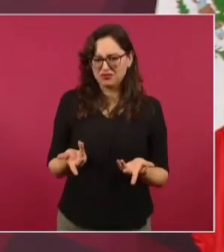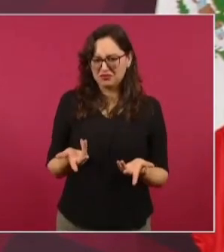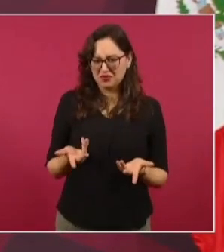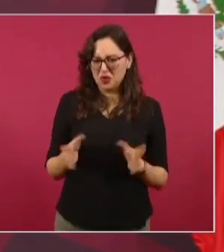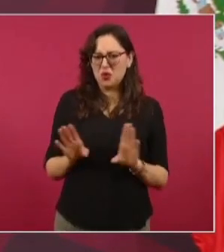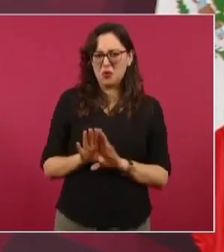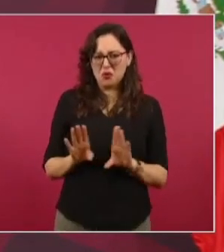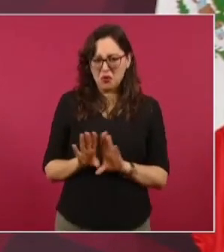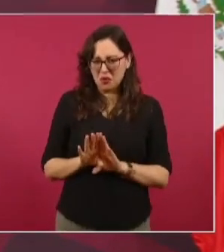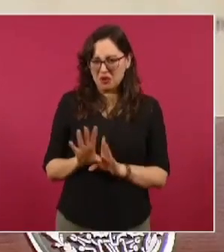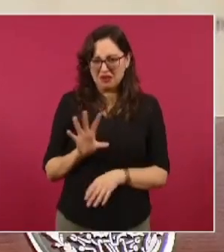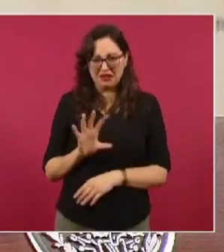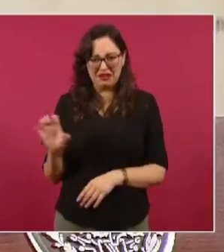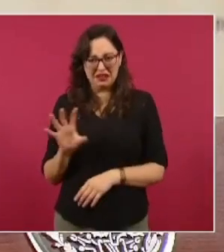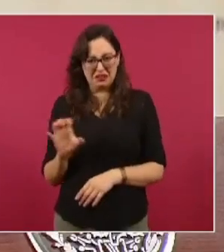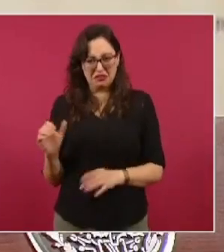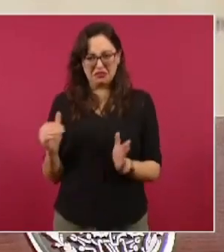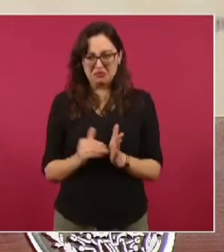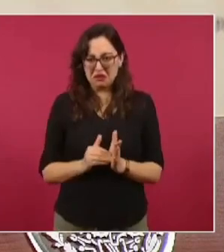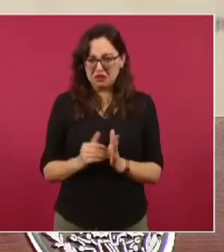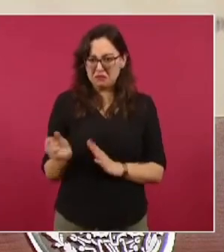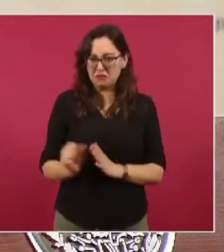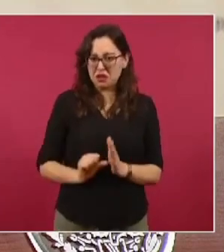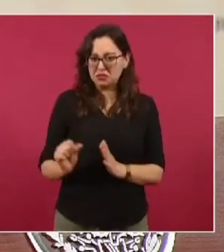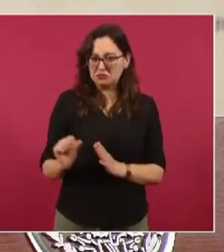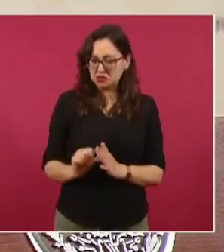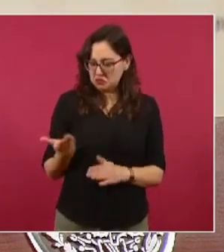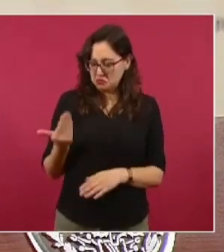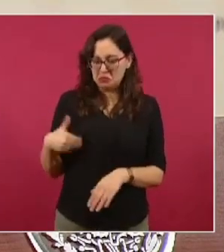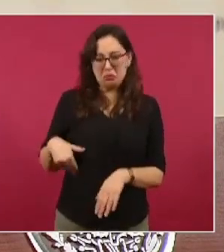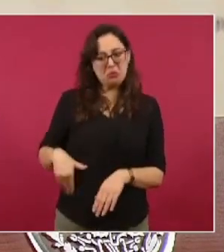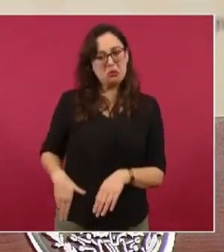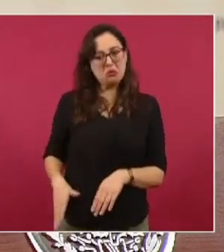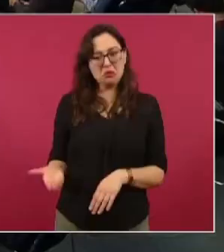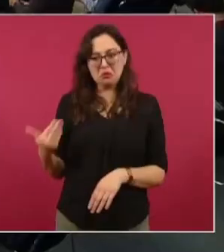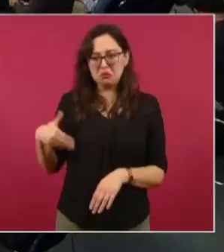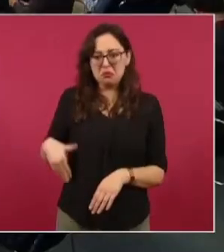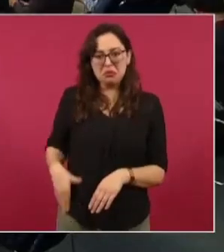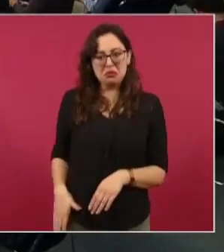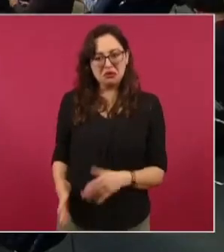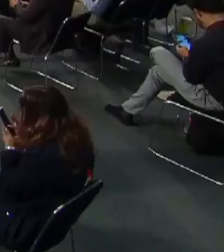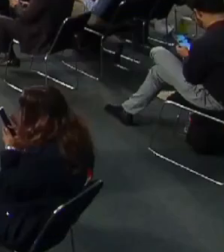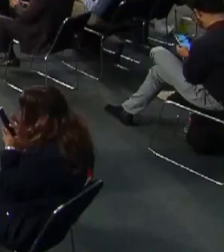pero todo esto es lo que tiene que ir cambiando y si los van a atender